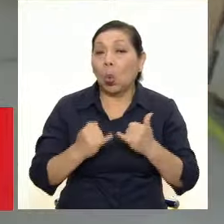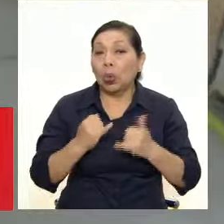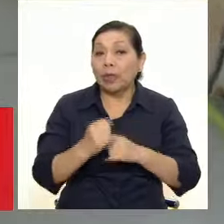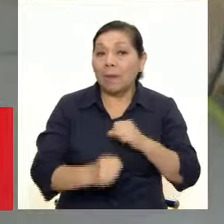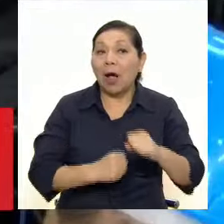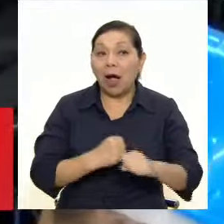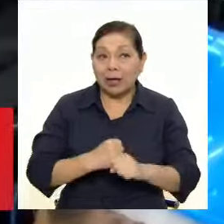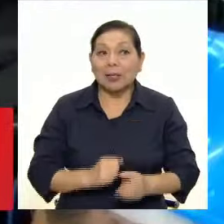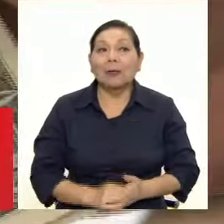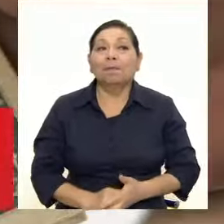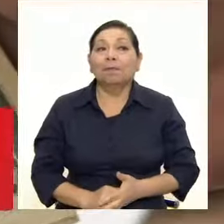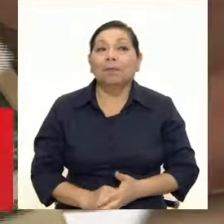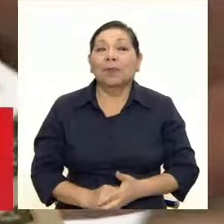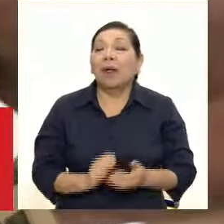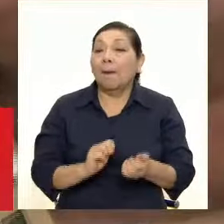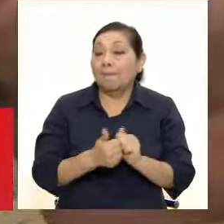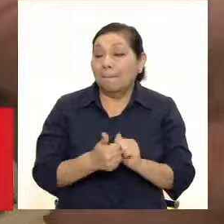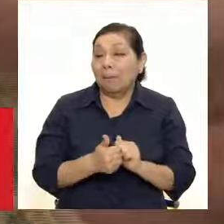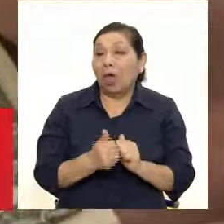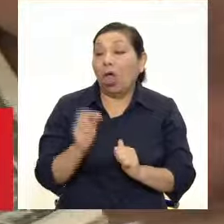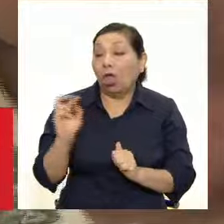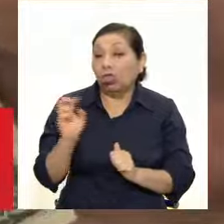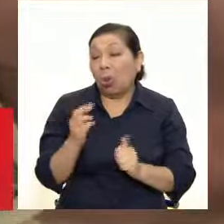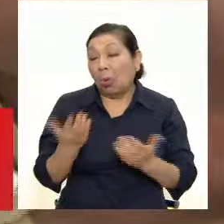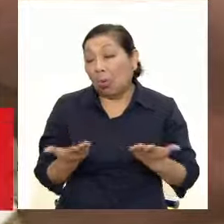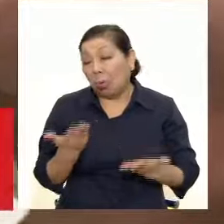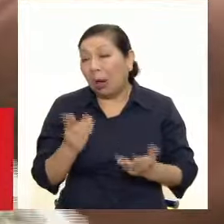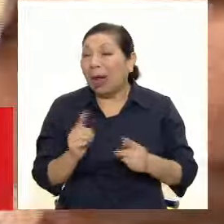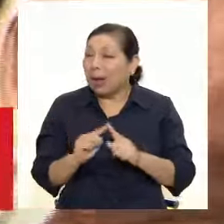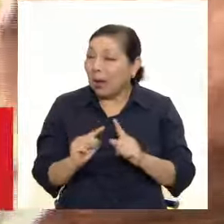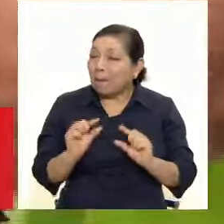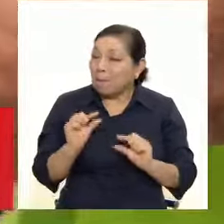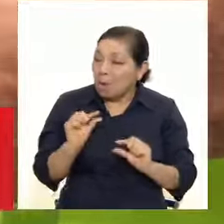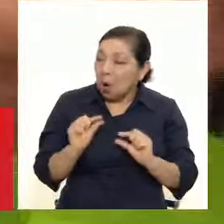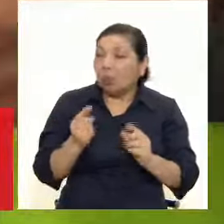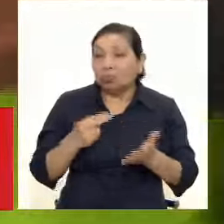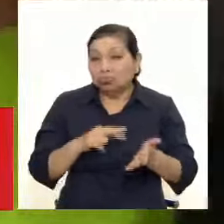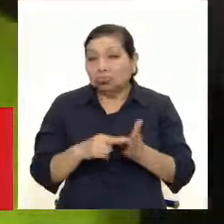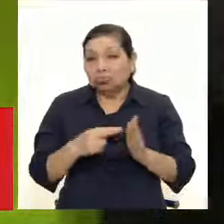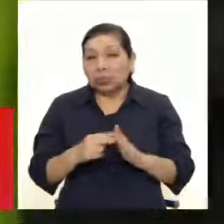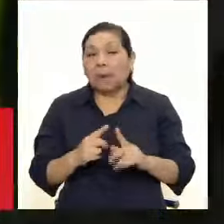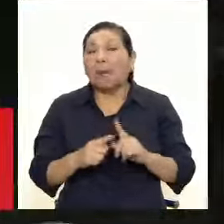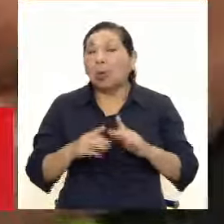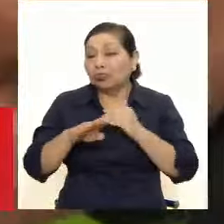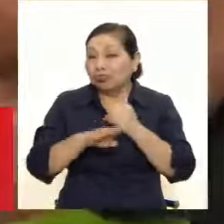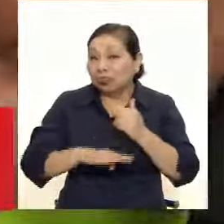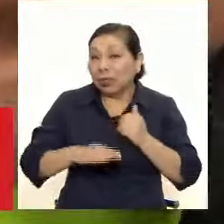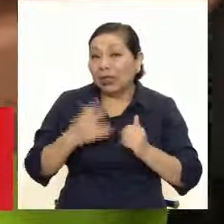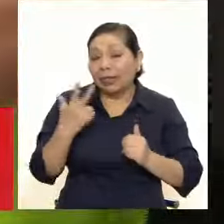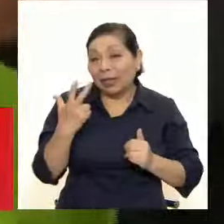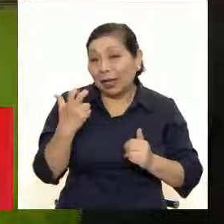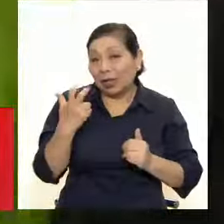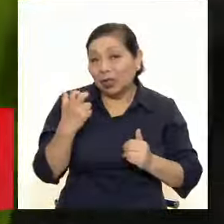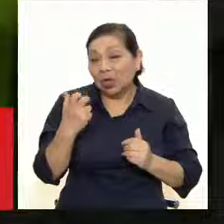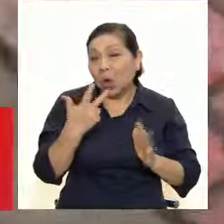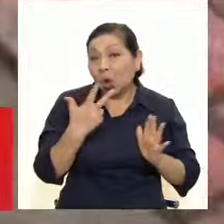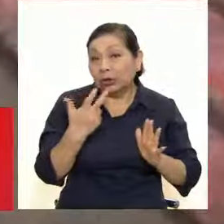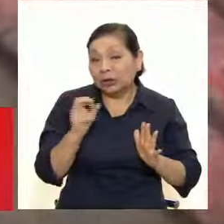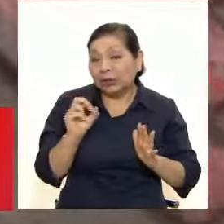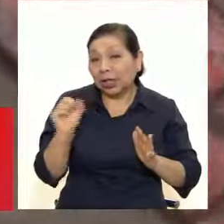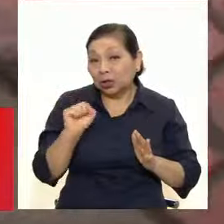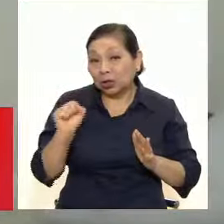últimos años. El tipo de cambio por dólar ha tenido variaciones poco significativas, por debajo de los 3 soles con